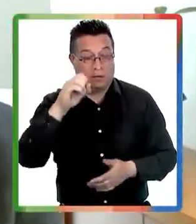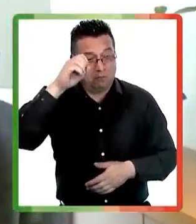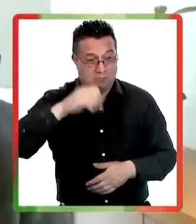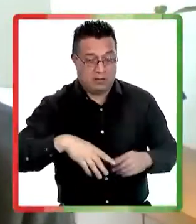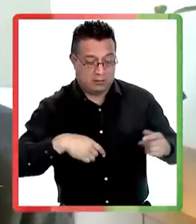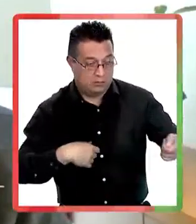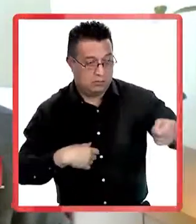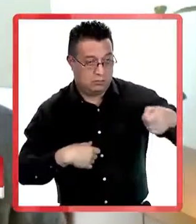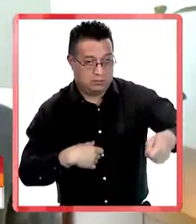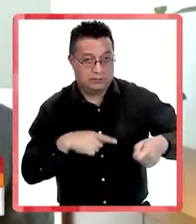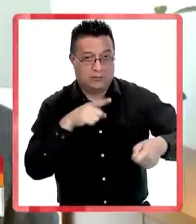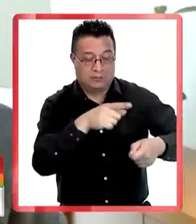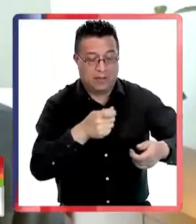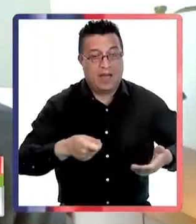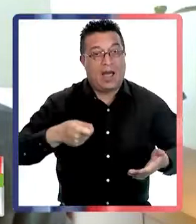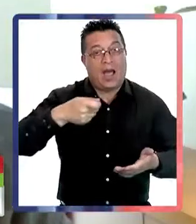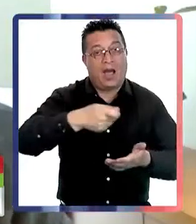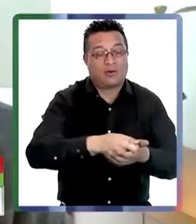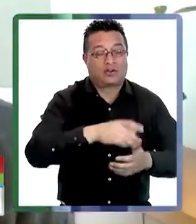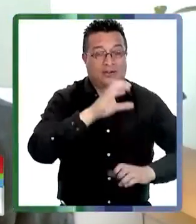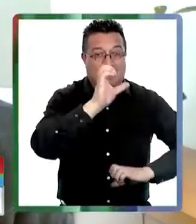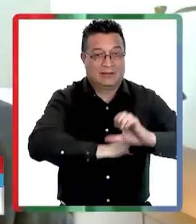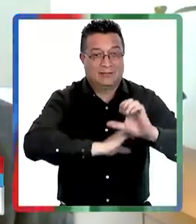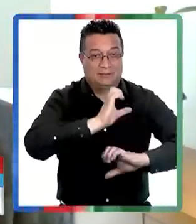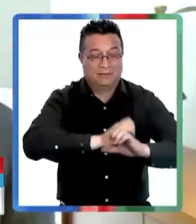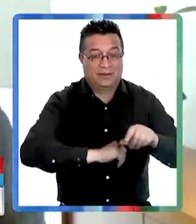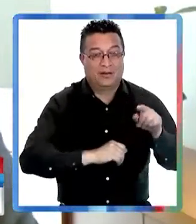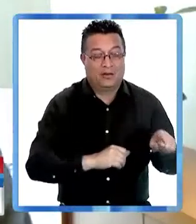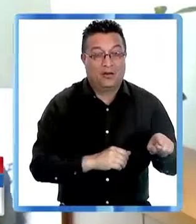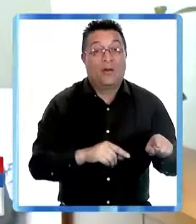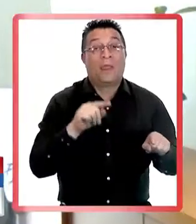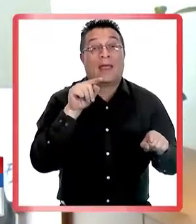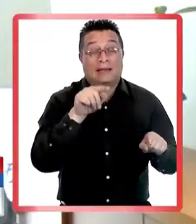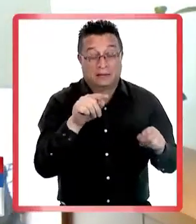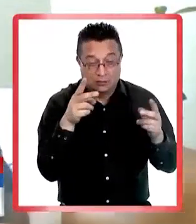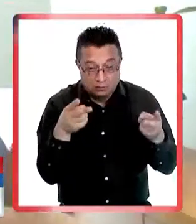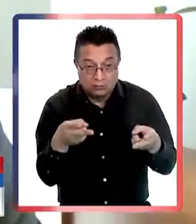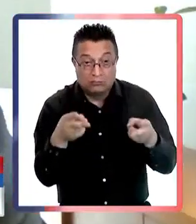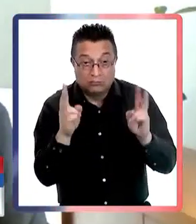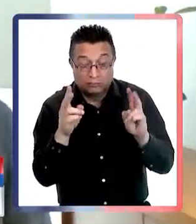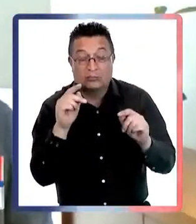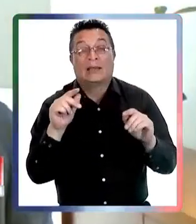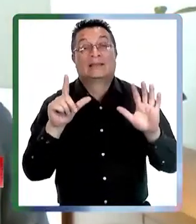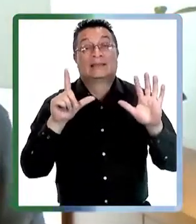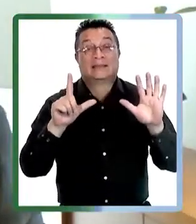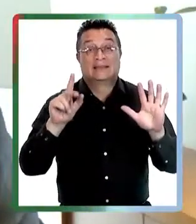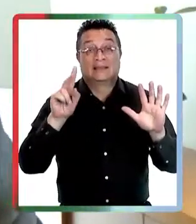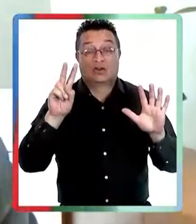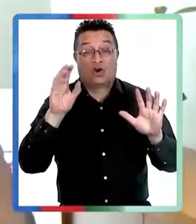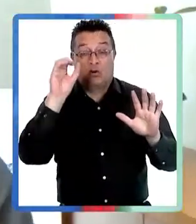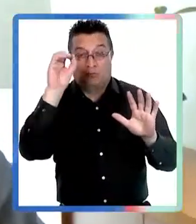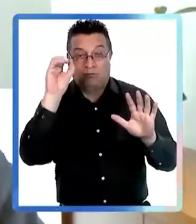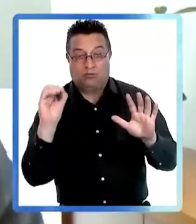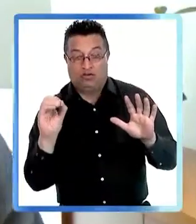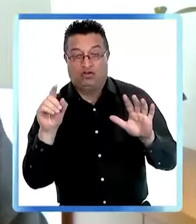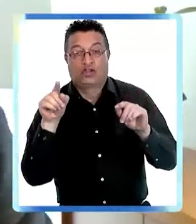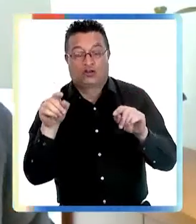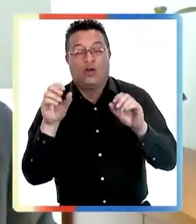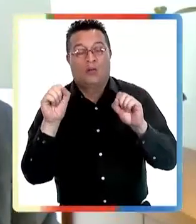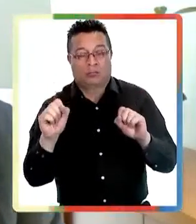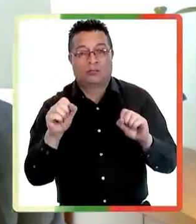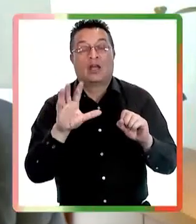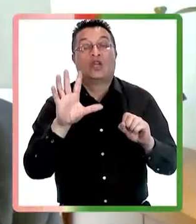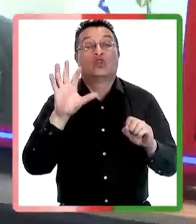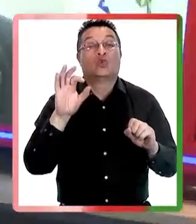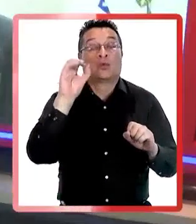con cargo al aporte del empleador, nos va a permitir reducir el 72% a una cifra del